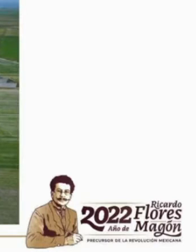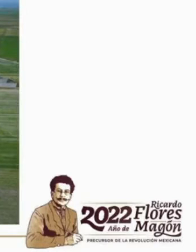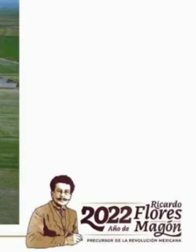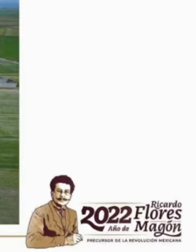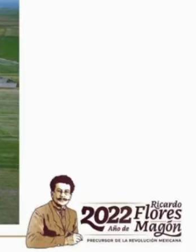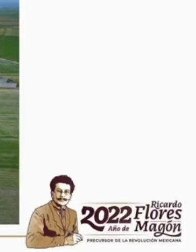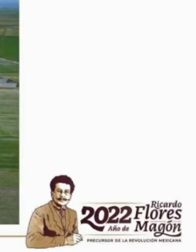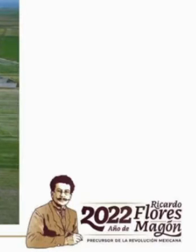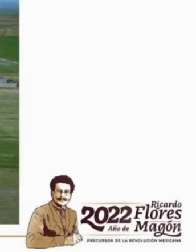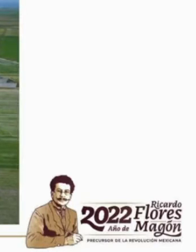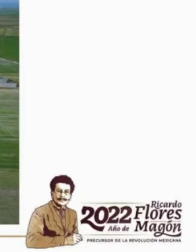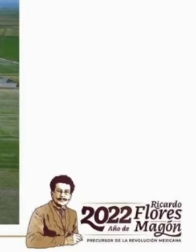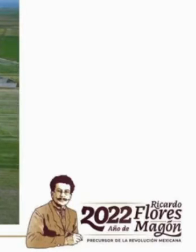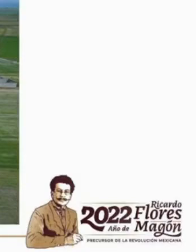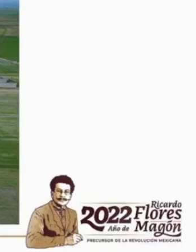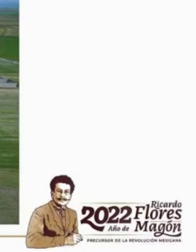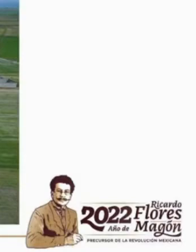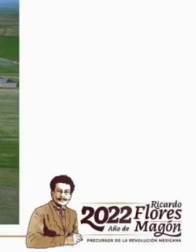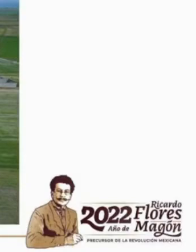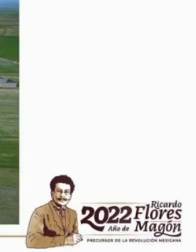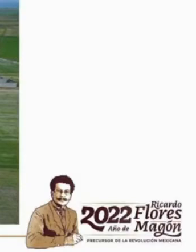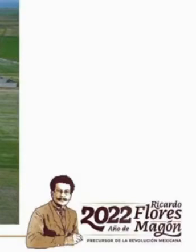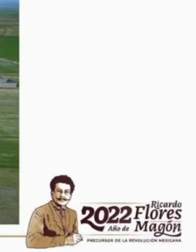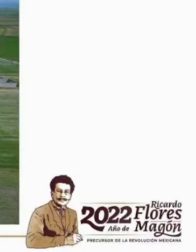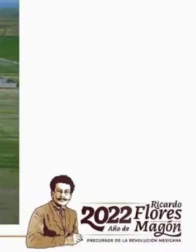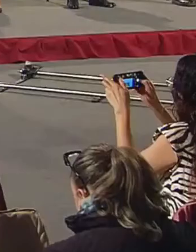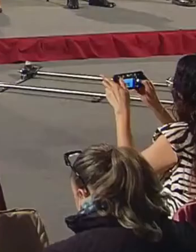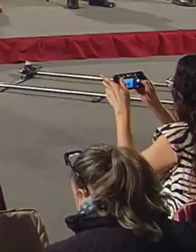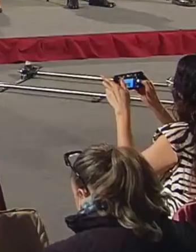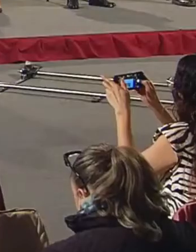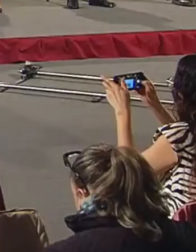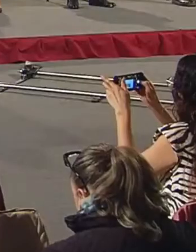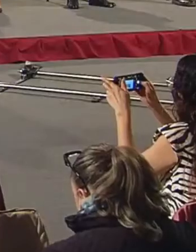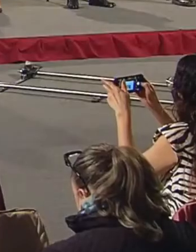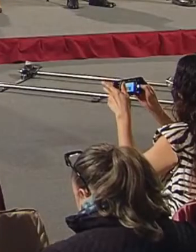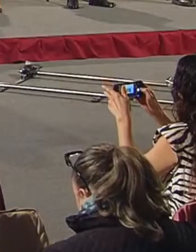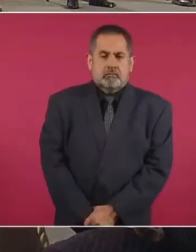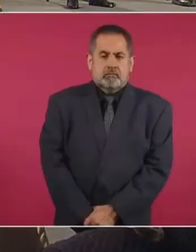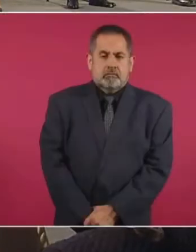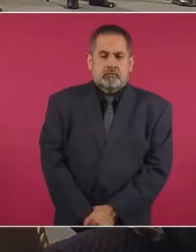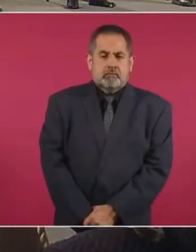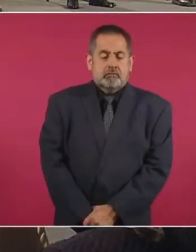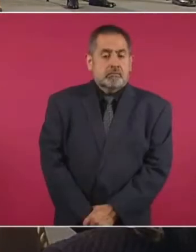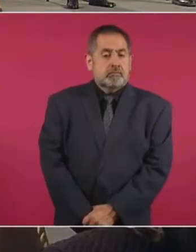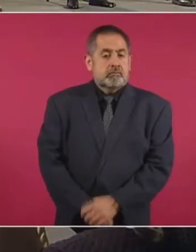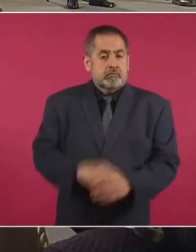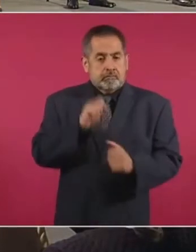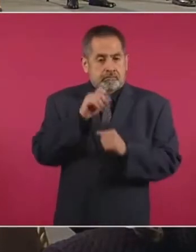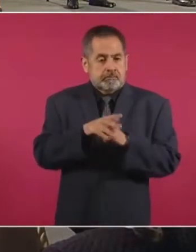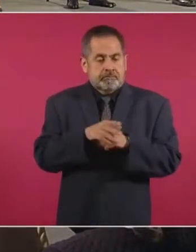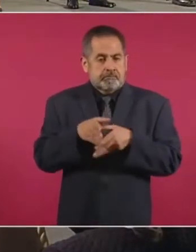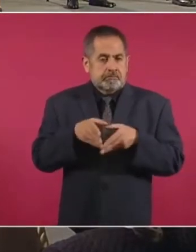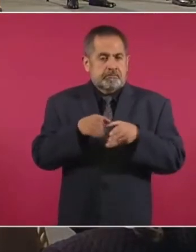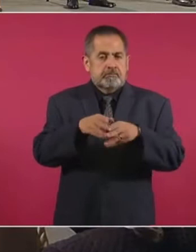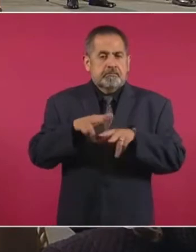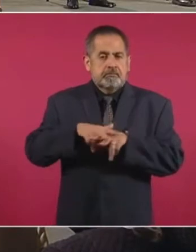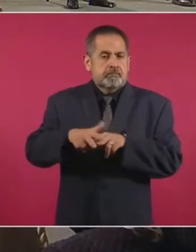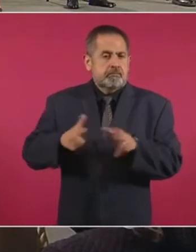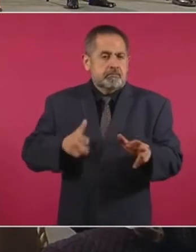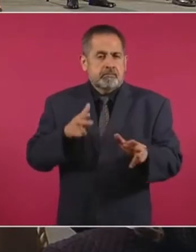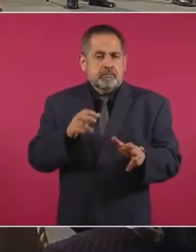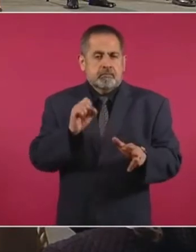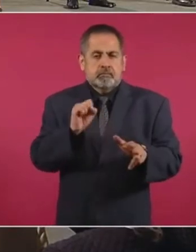estaríamos terminando en diciembre de este año. Adicionalmente está la conectividad a través del ferrocarril